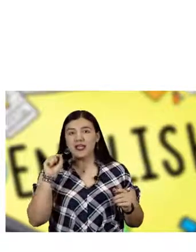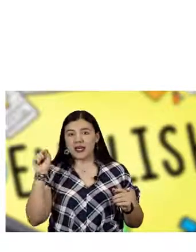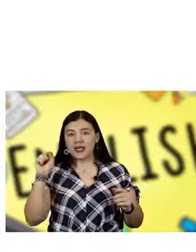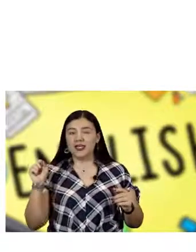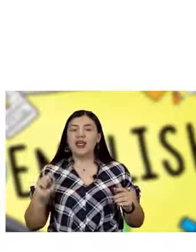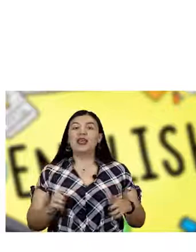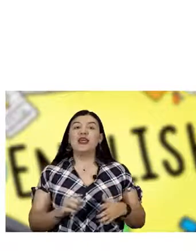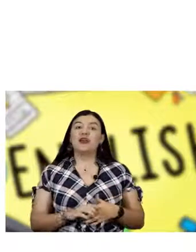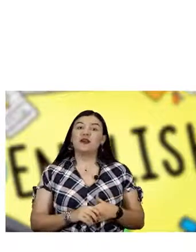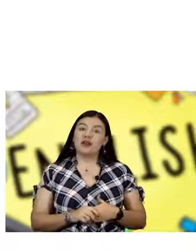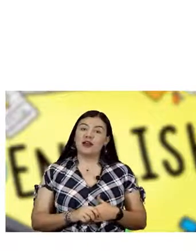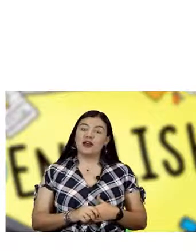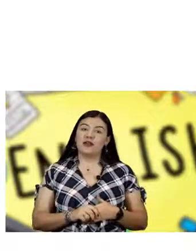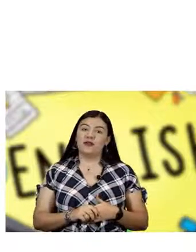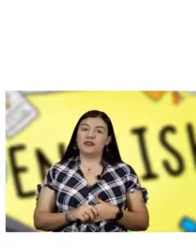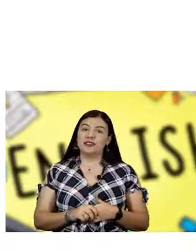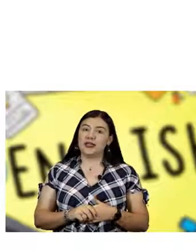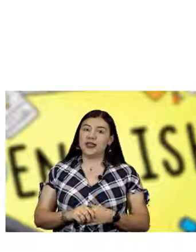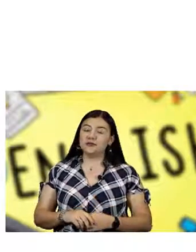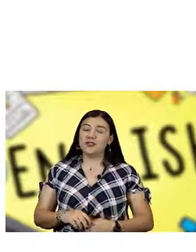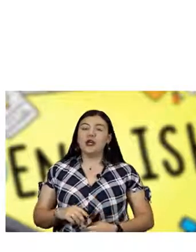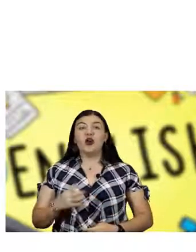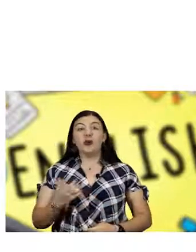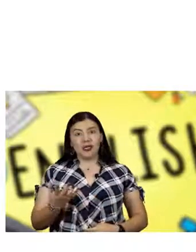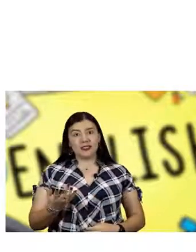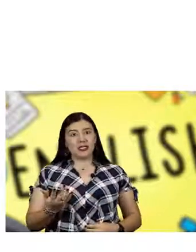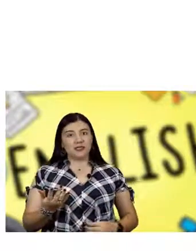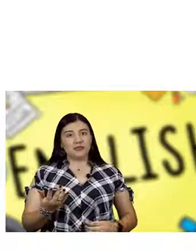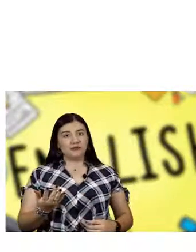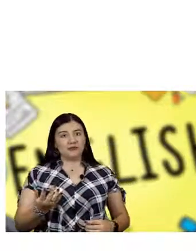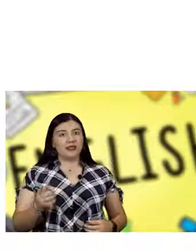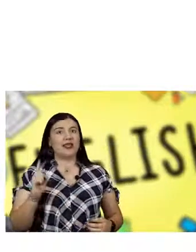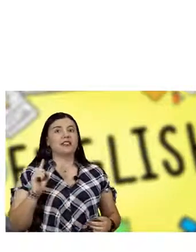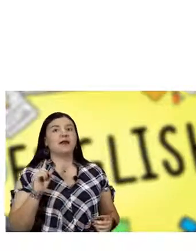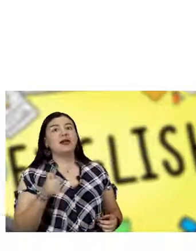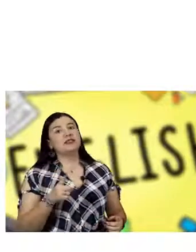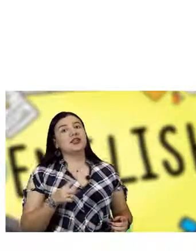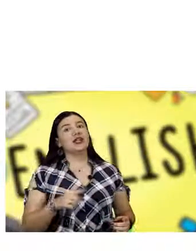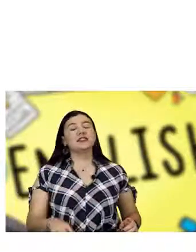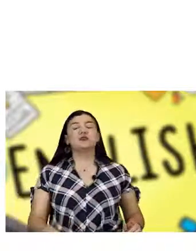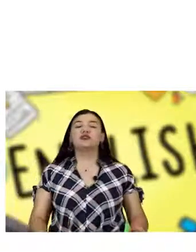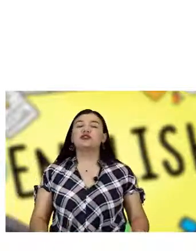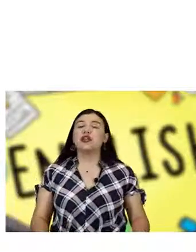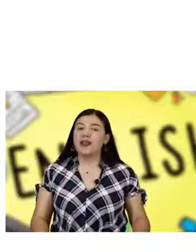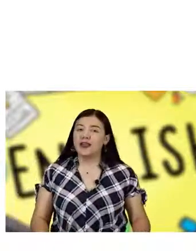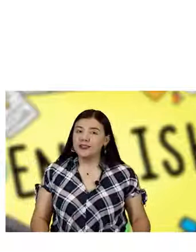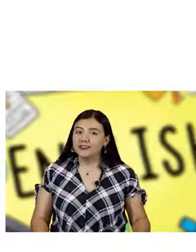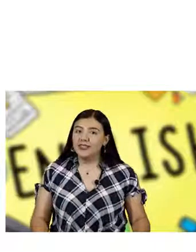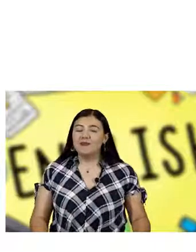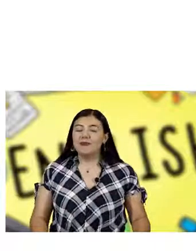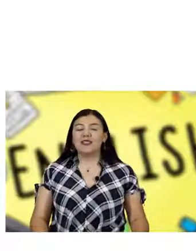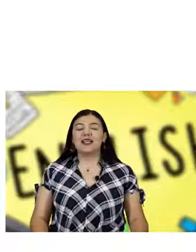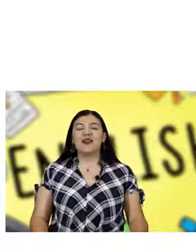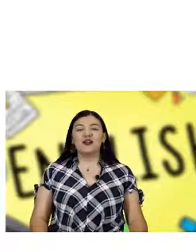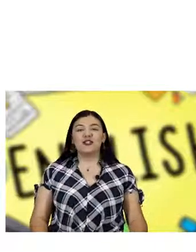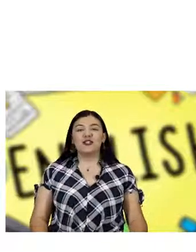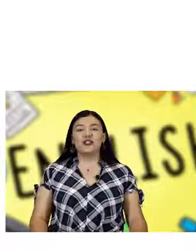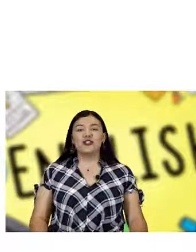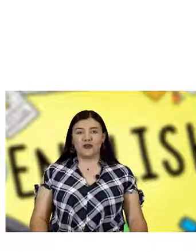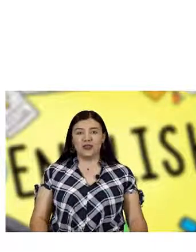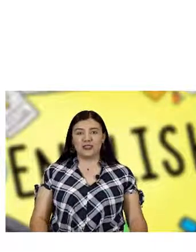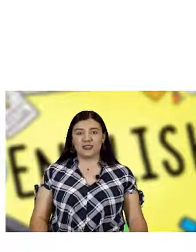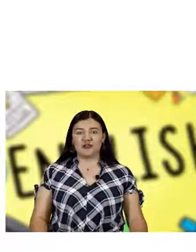puedan señalar y recordarlo con facilidad. Como les dije, en esta masterclass, ustedes van a ser